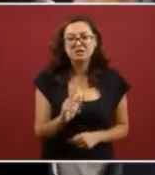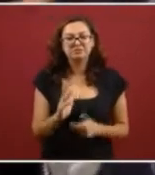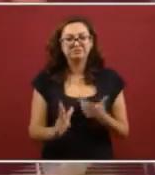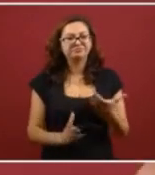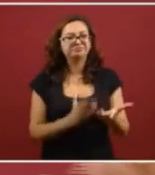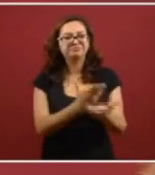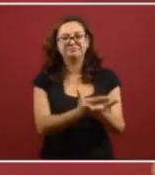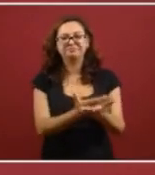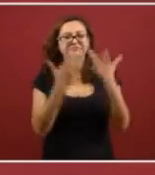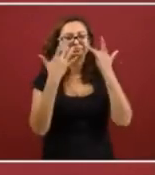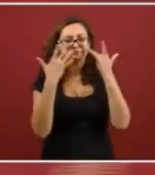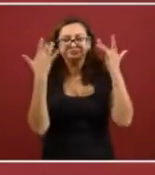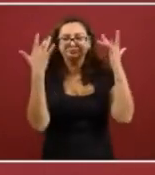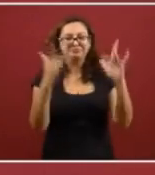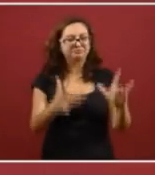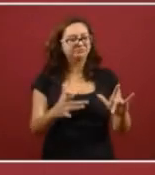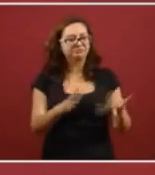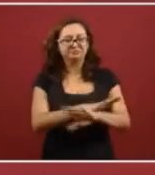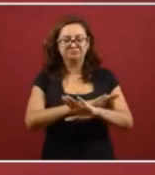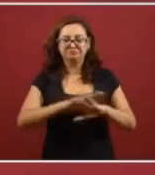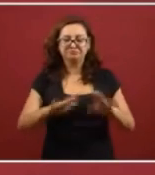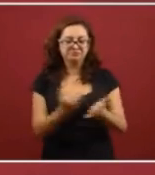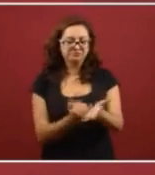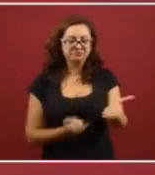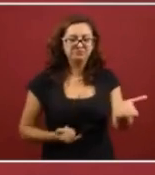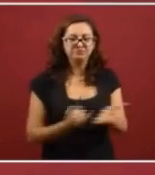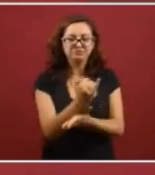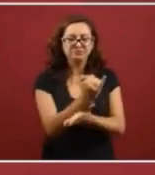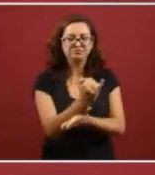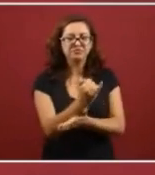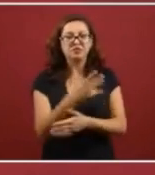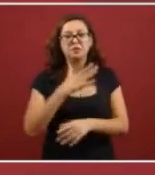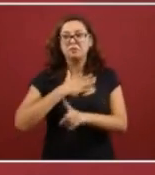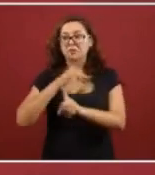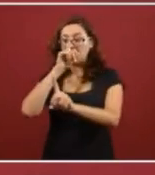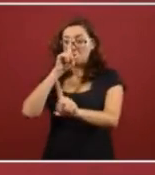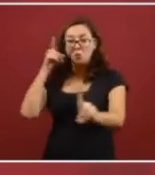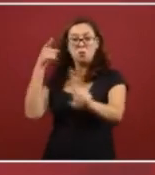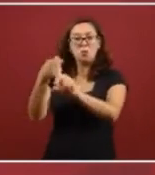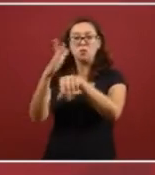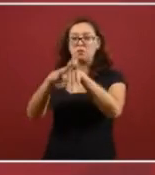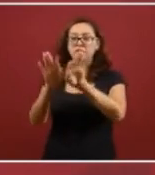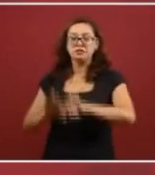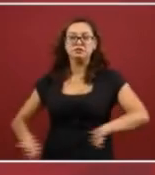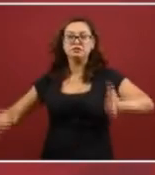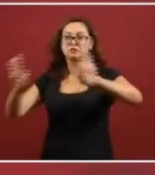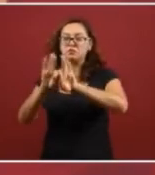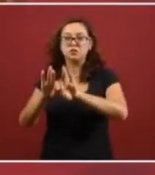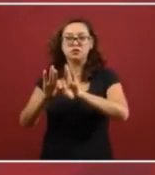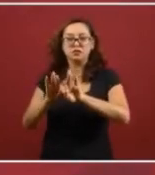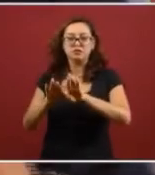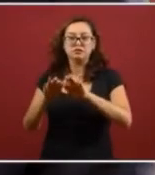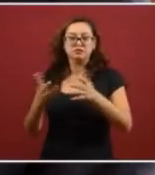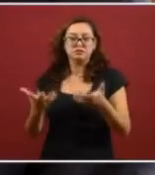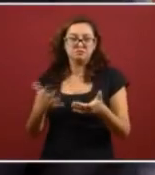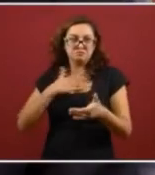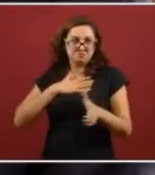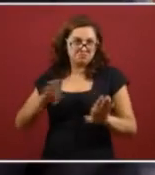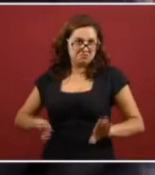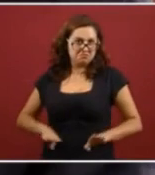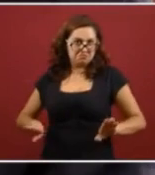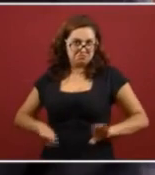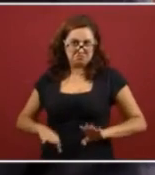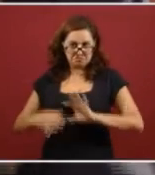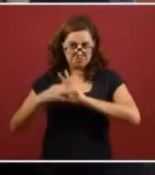mi renuncia but con carácter irrevocable porque siento que me aleja de mi propósito. And it doesn't serve my fundamental